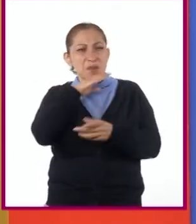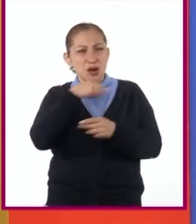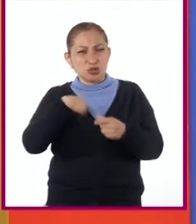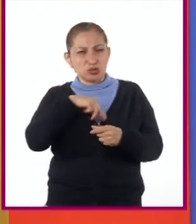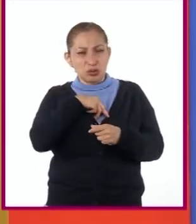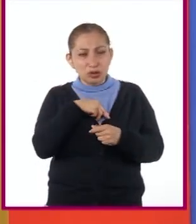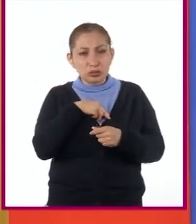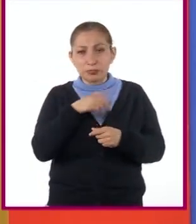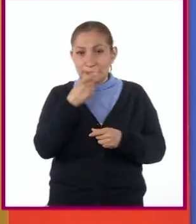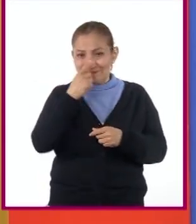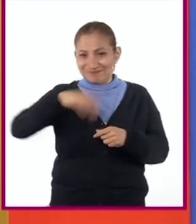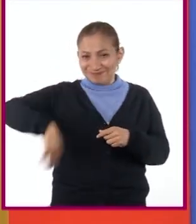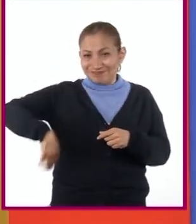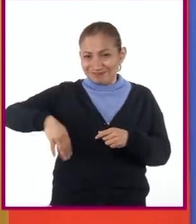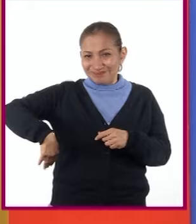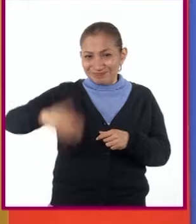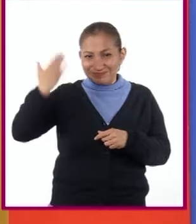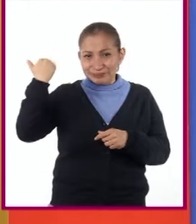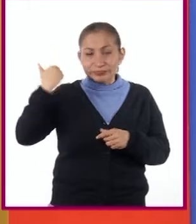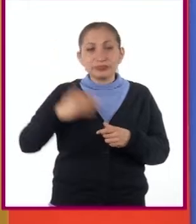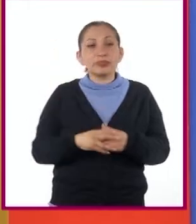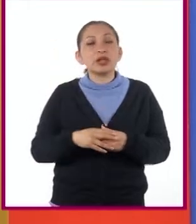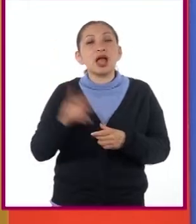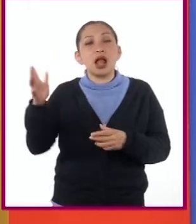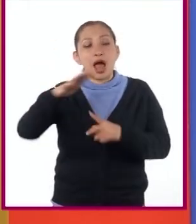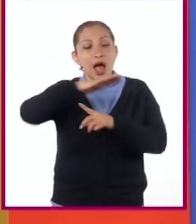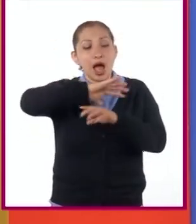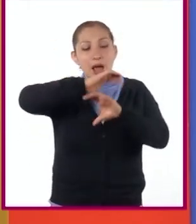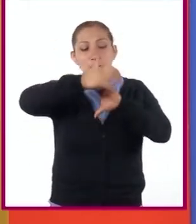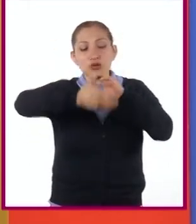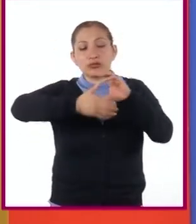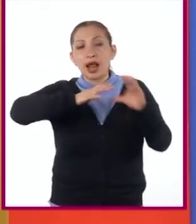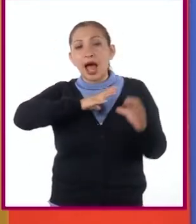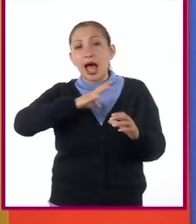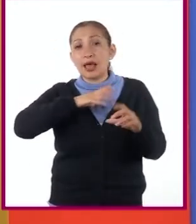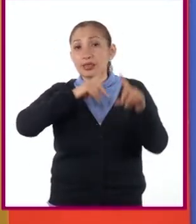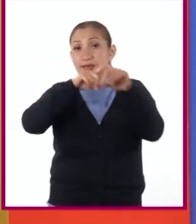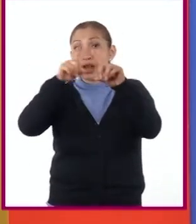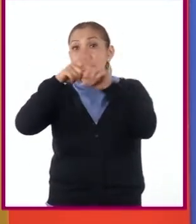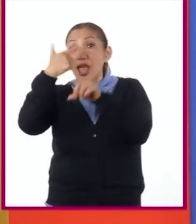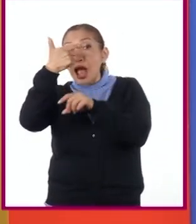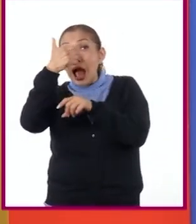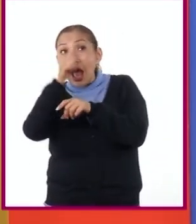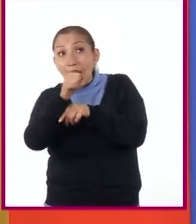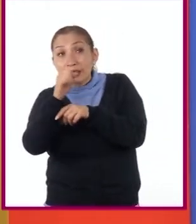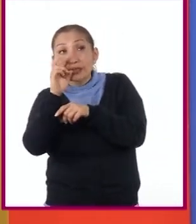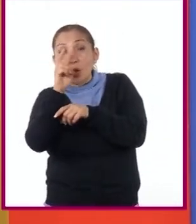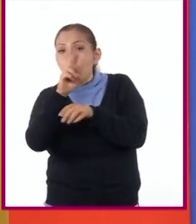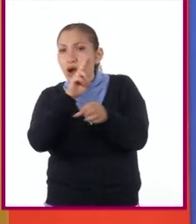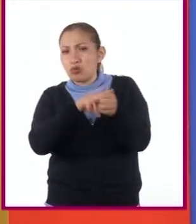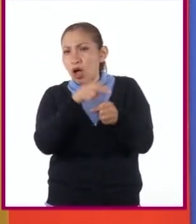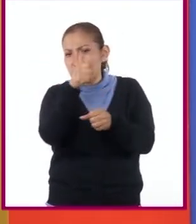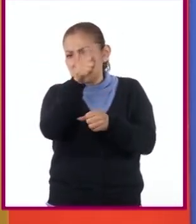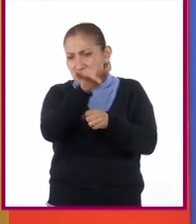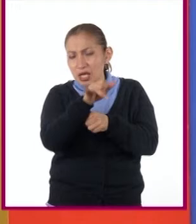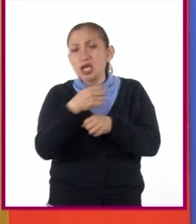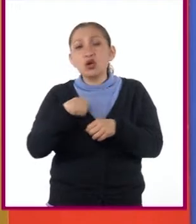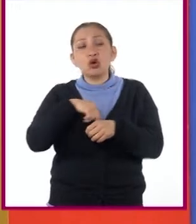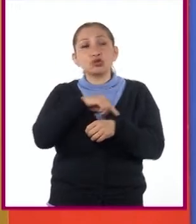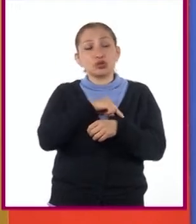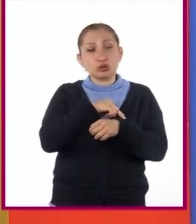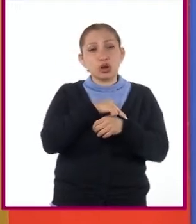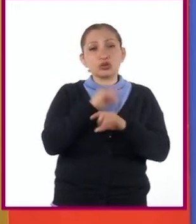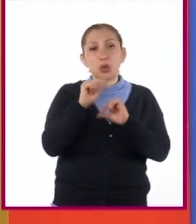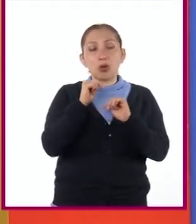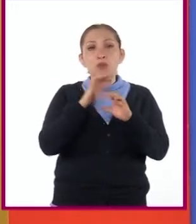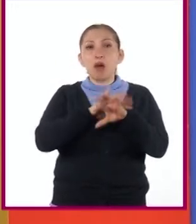que, como lo dijimos en un principio, en la atmósfera se encuentran diversos gases de manera natural y que nosotros